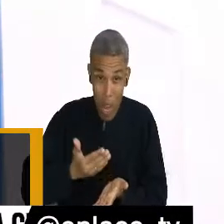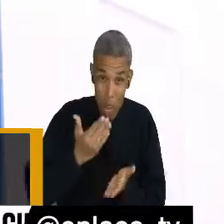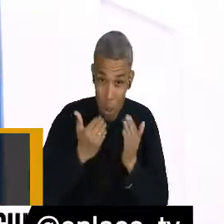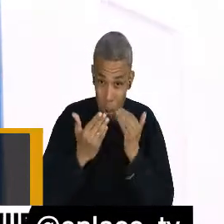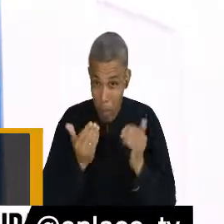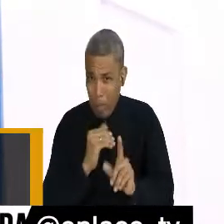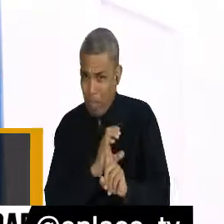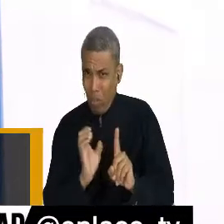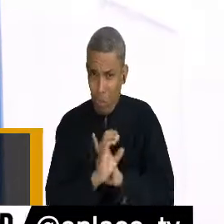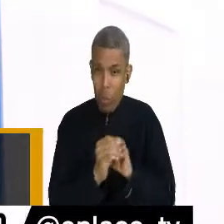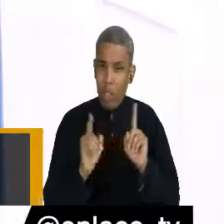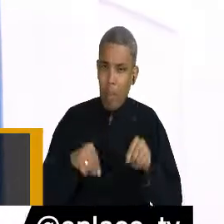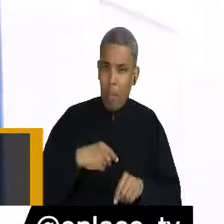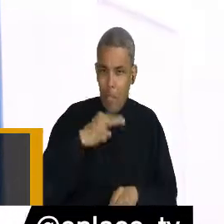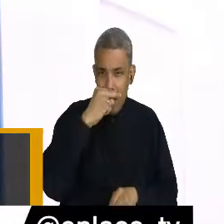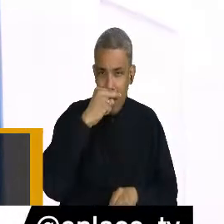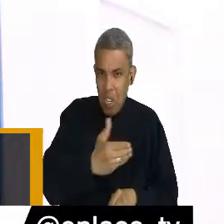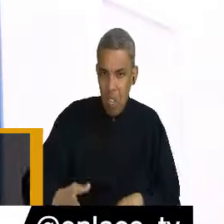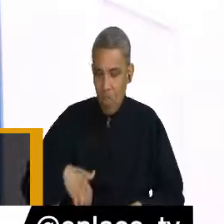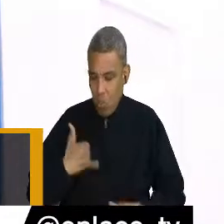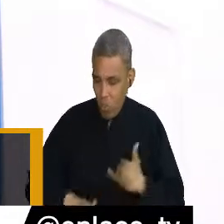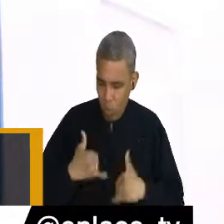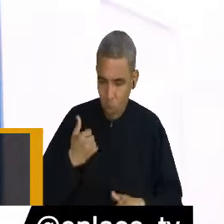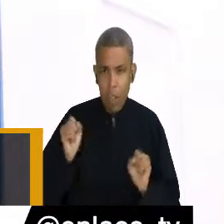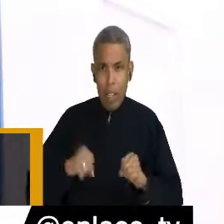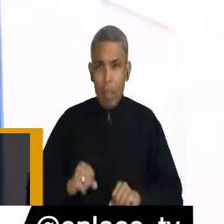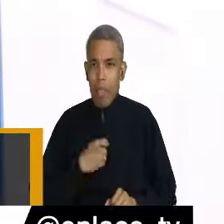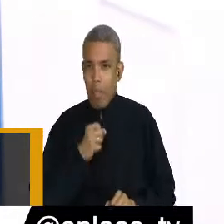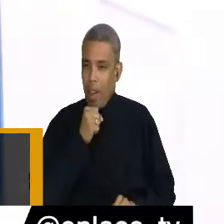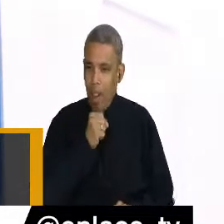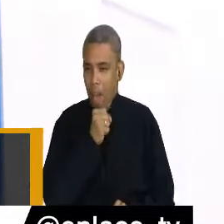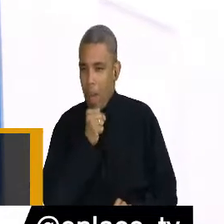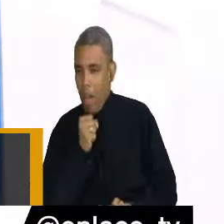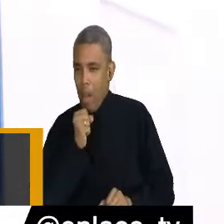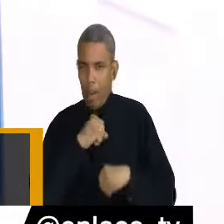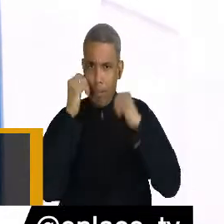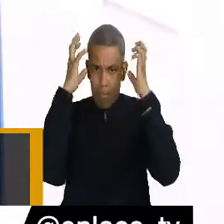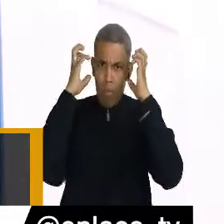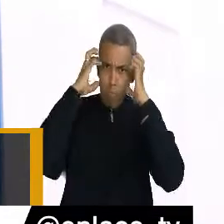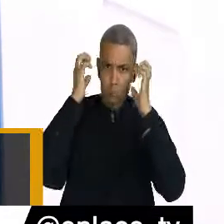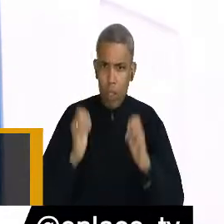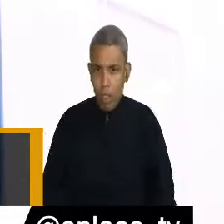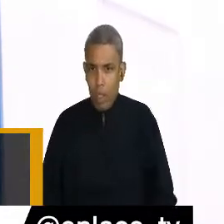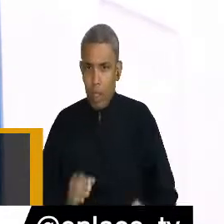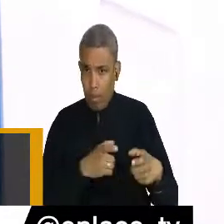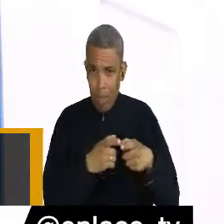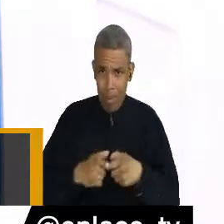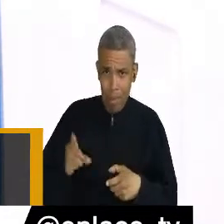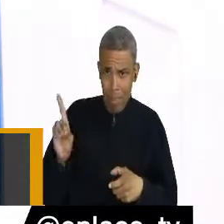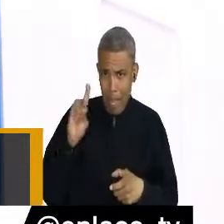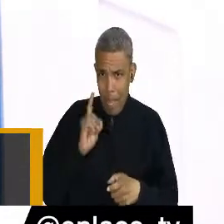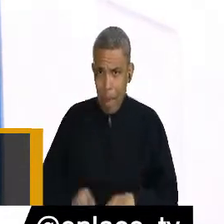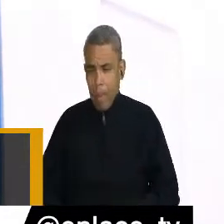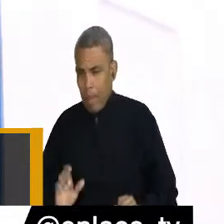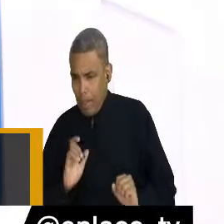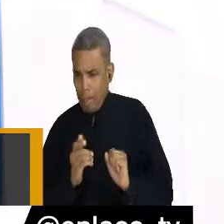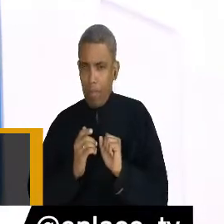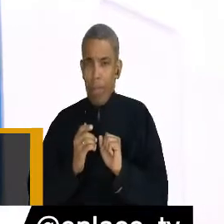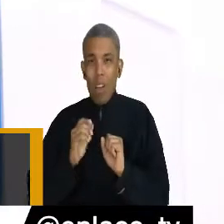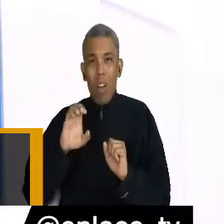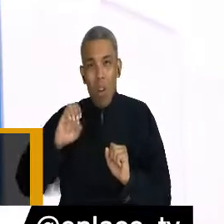vamos a estar con Expo DJ, vamos a tener un concierto con un cantante de Barranca, un Oscar Martínez, desde